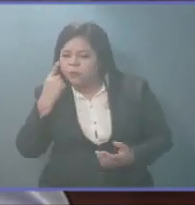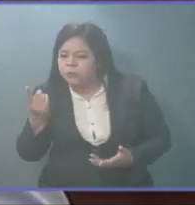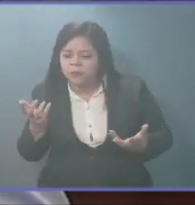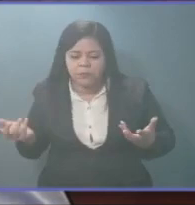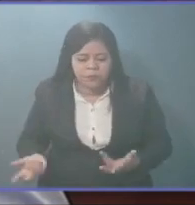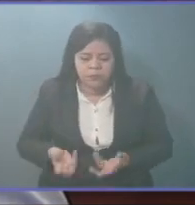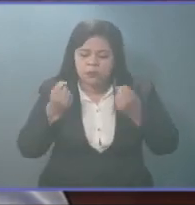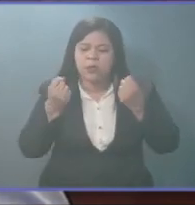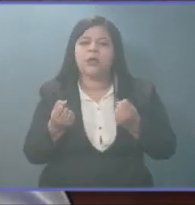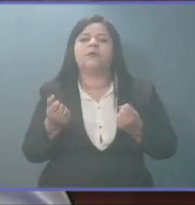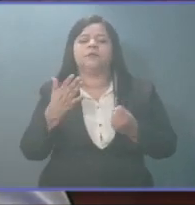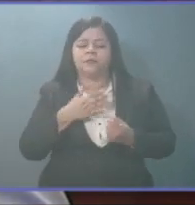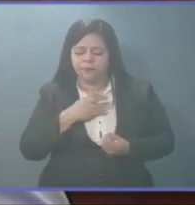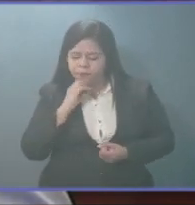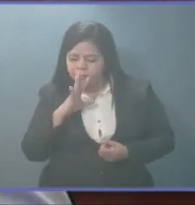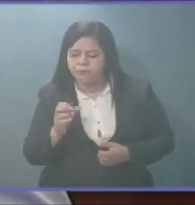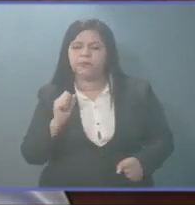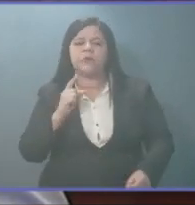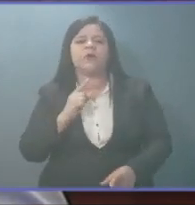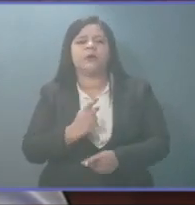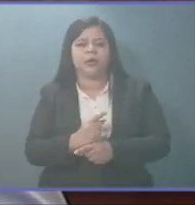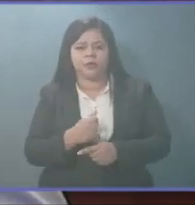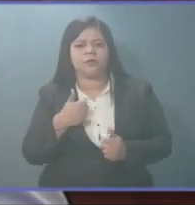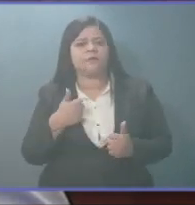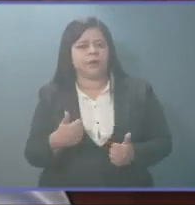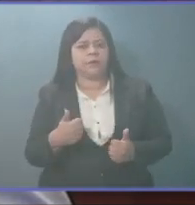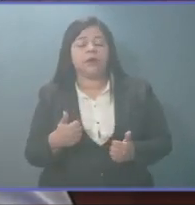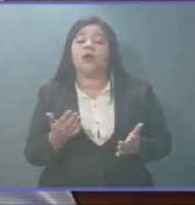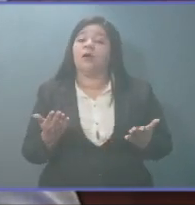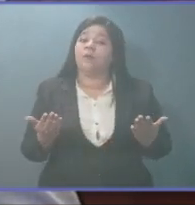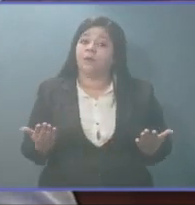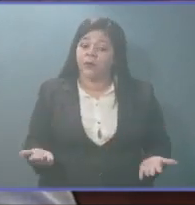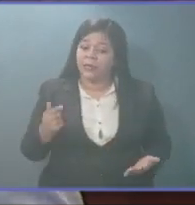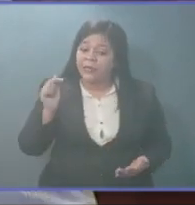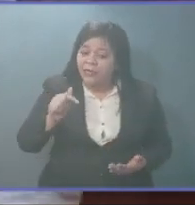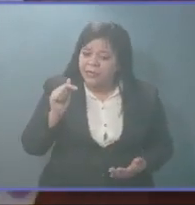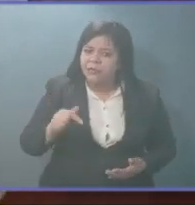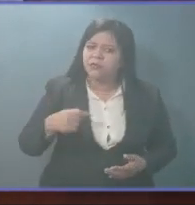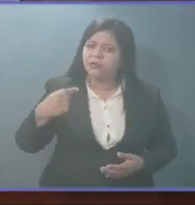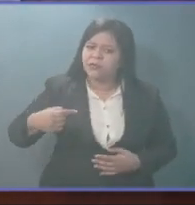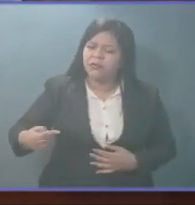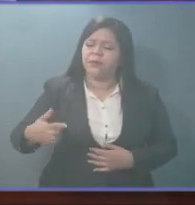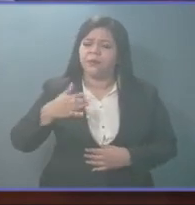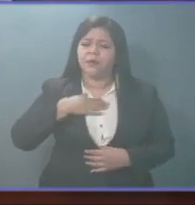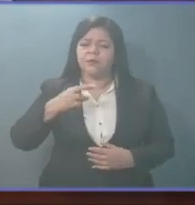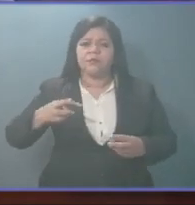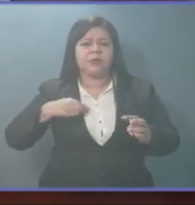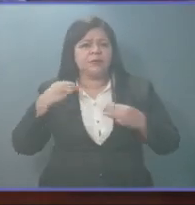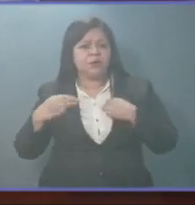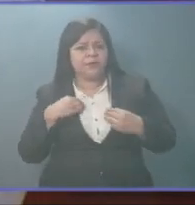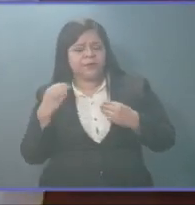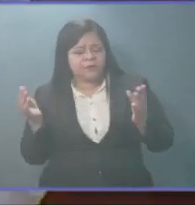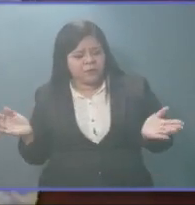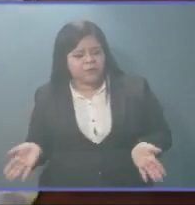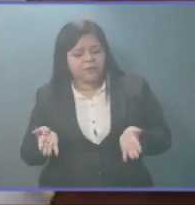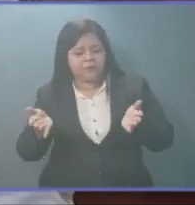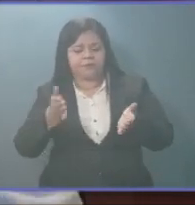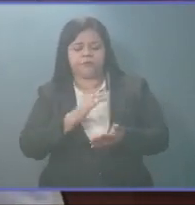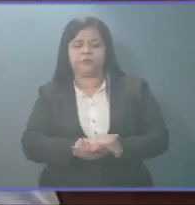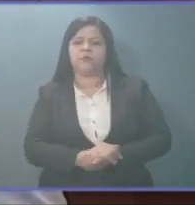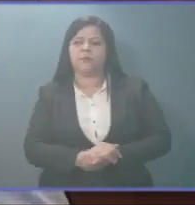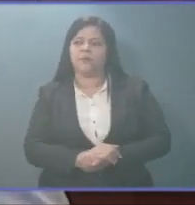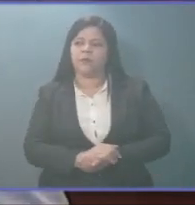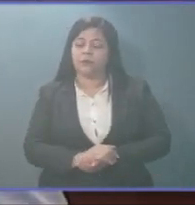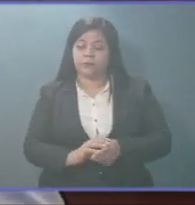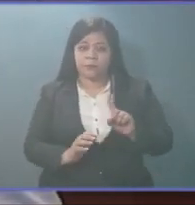confirmé que estoy del lado correcto de la historia. Este hecho siempre me motivará a seguir adelante. En